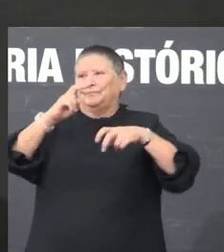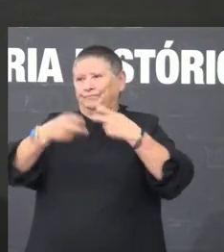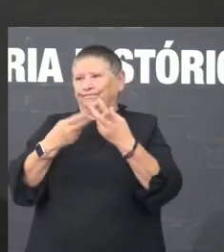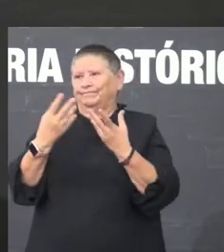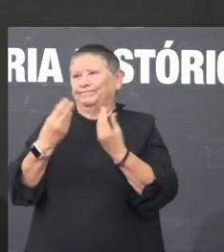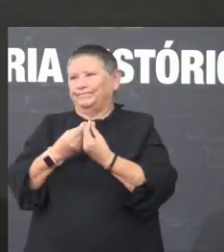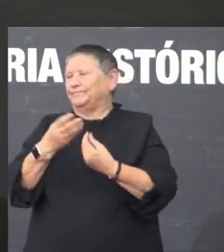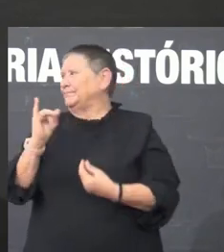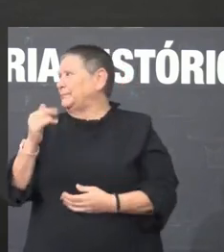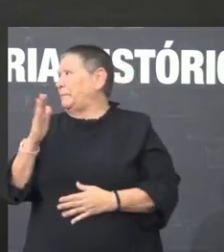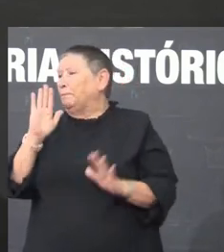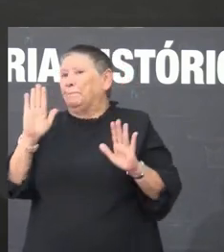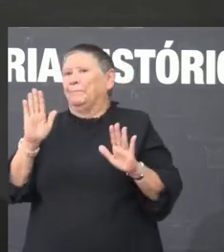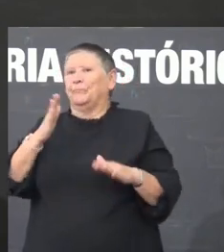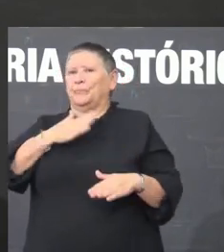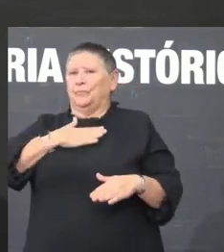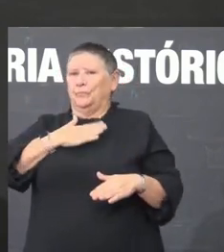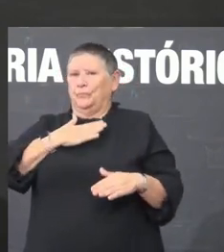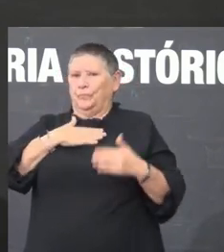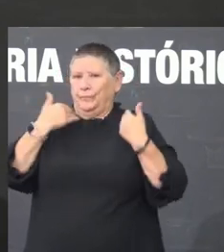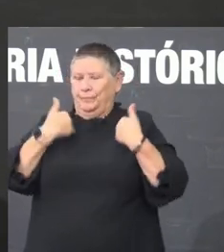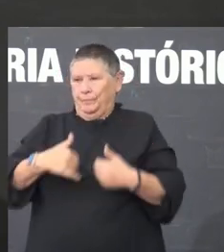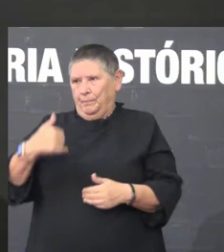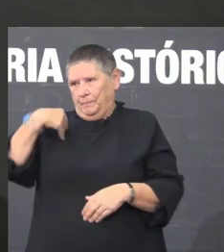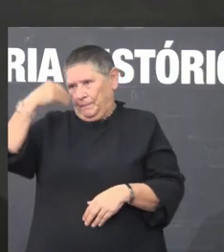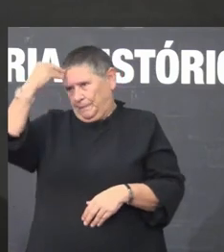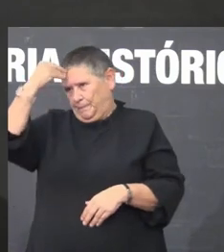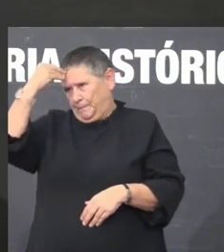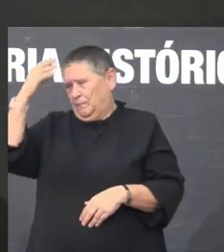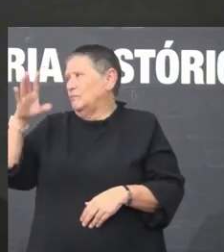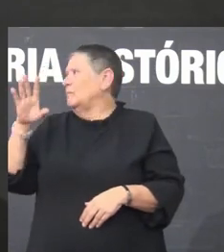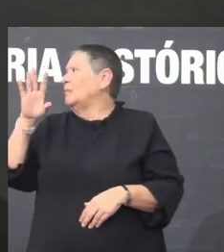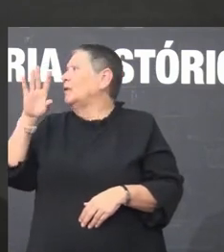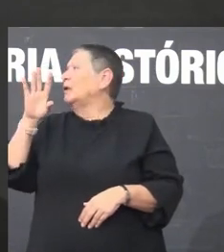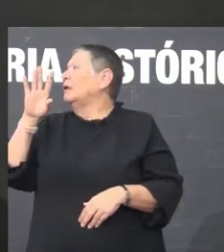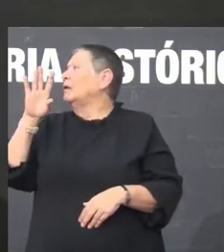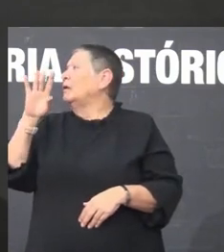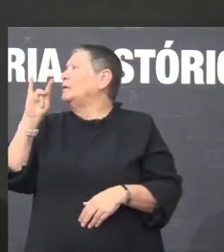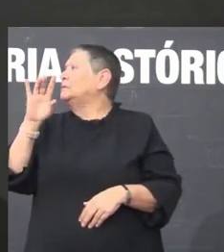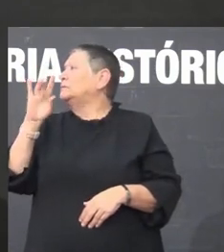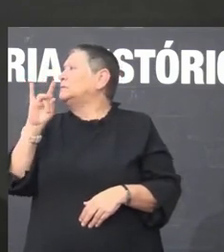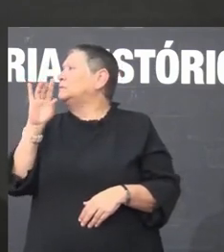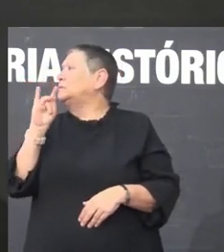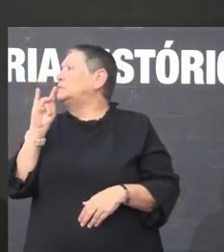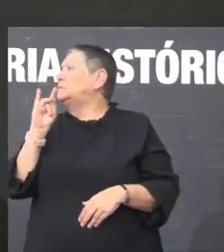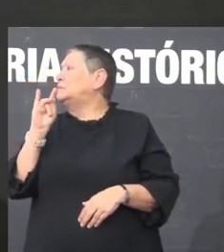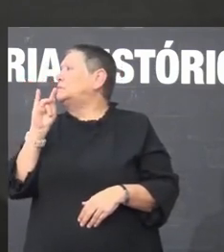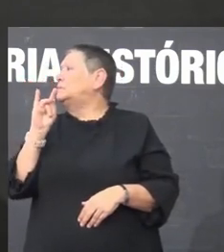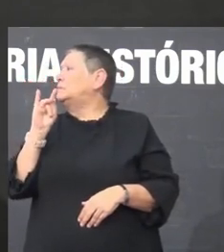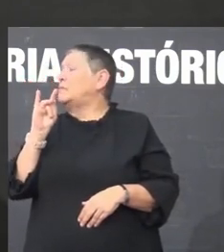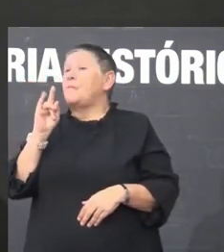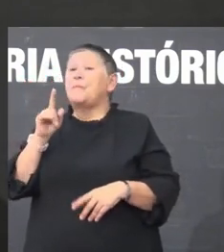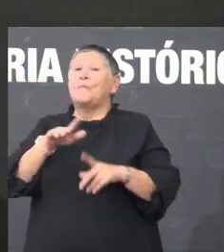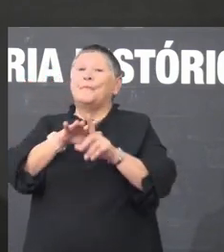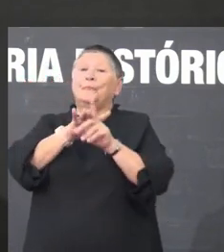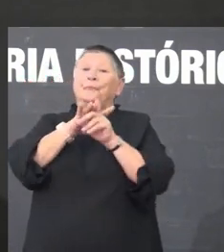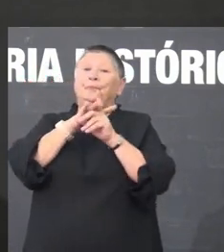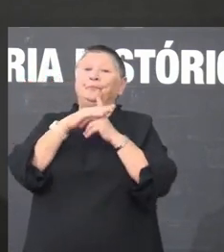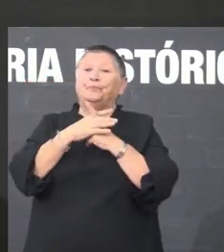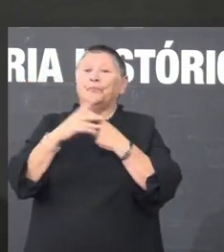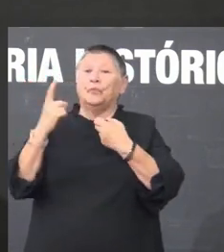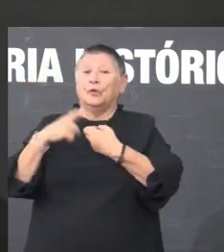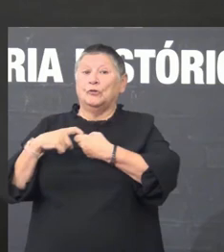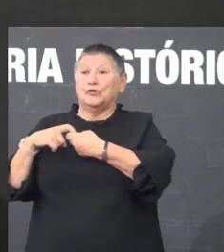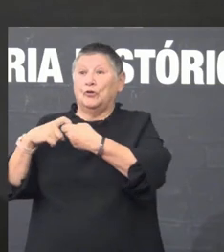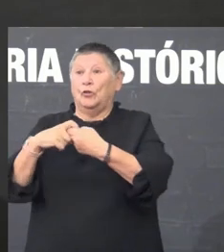Pero desde luego yo creo, lo que sí puedo decir, y creo que Joan corroborará lo que digo, es que en el ámbito solidario,